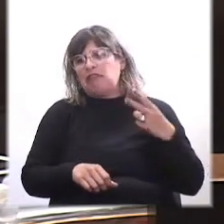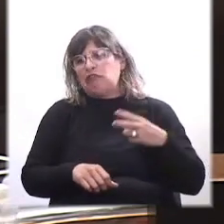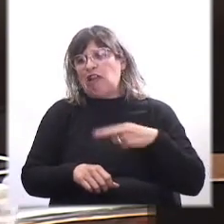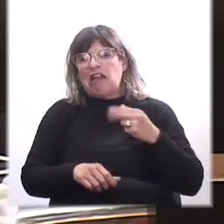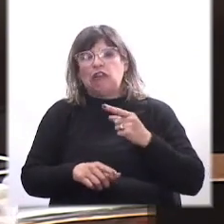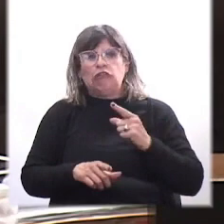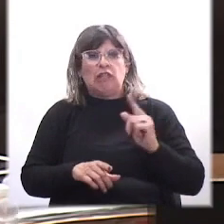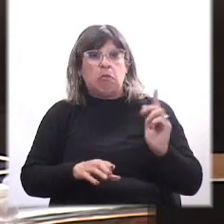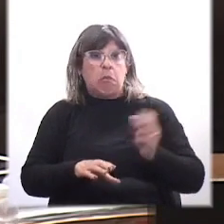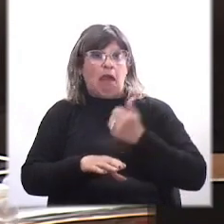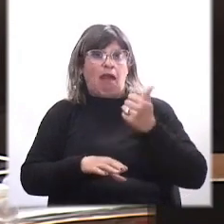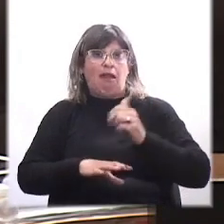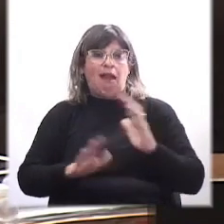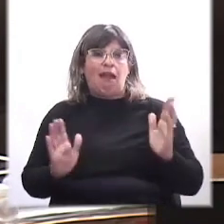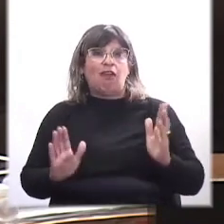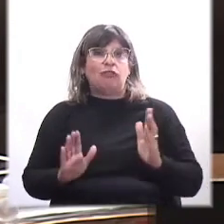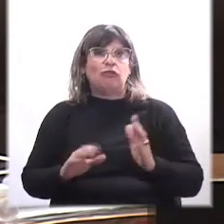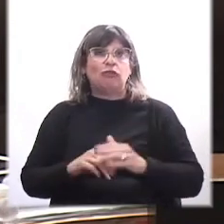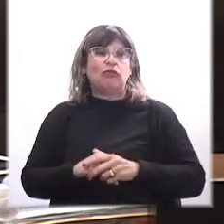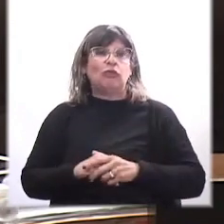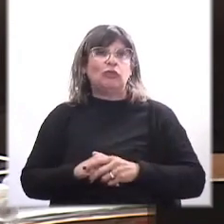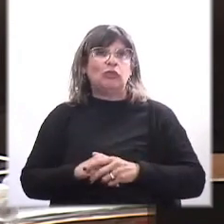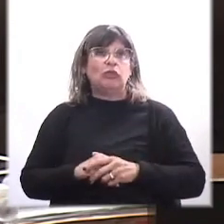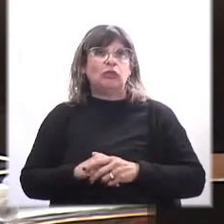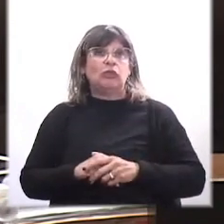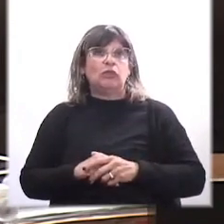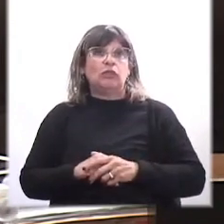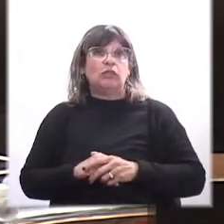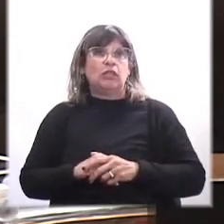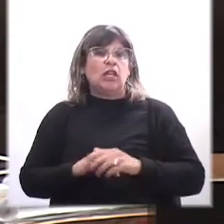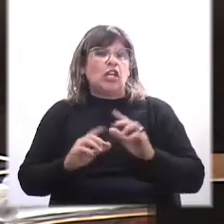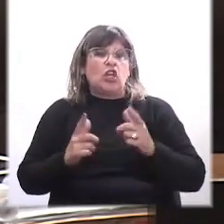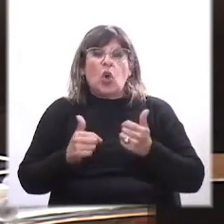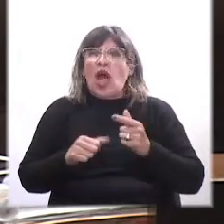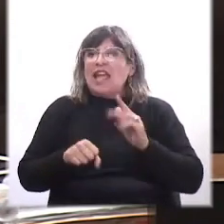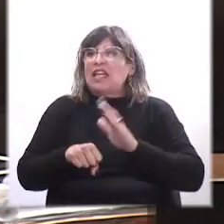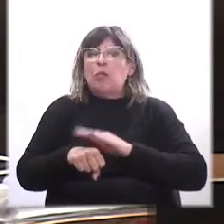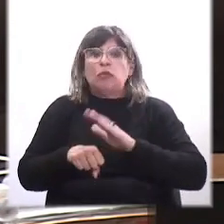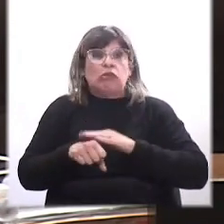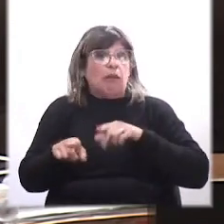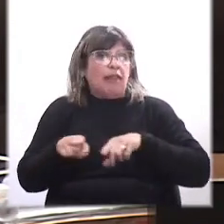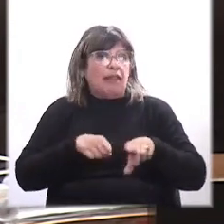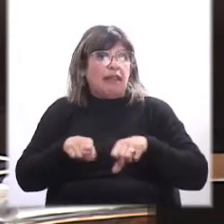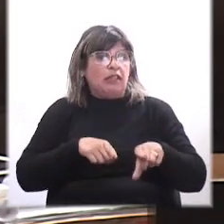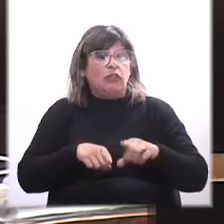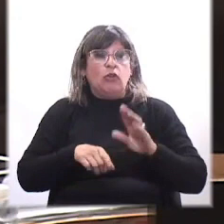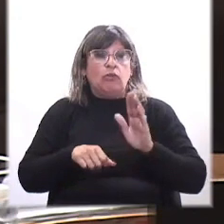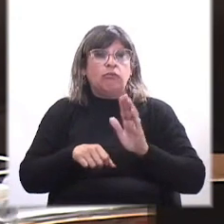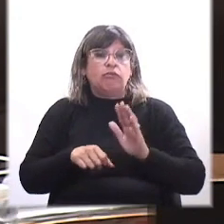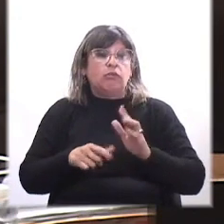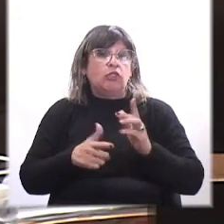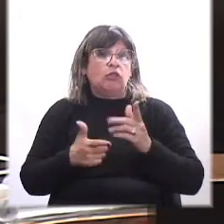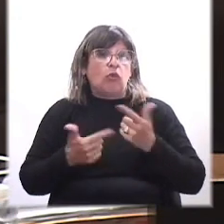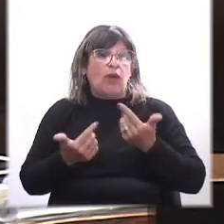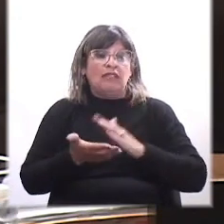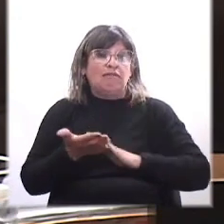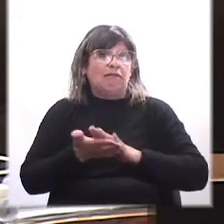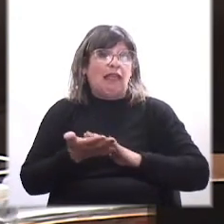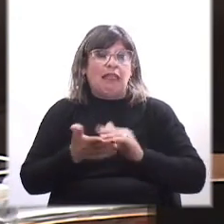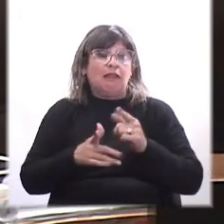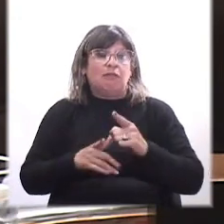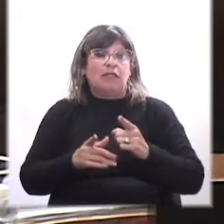ganarlos, sin tener esos responsables directos ningún tipo de perjuicio.